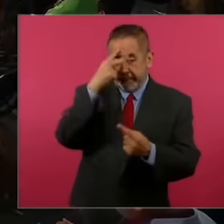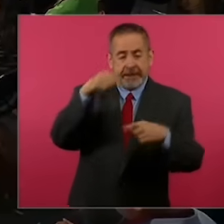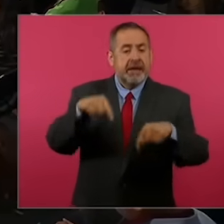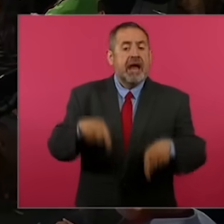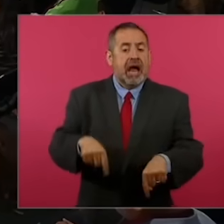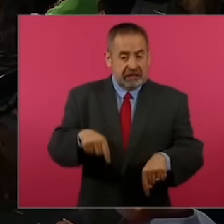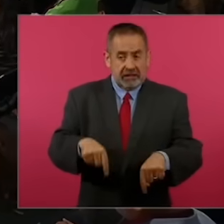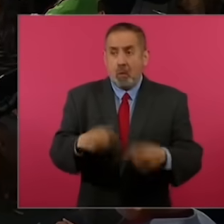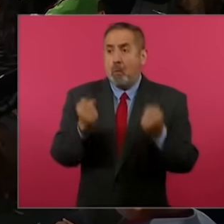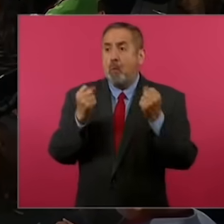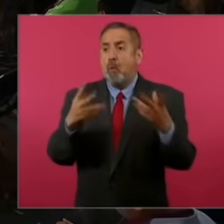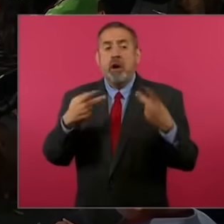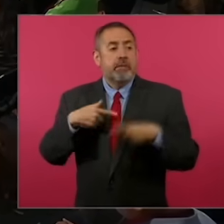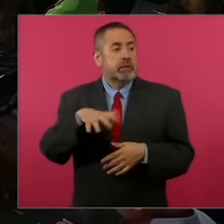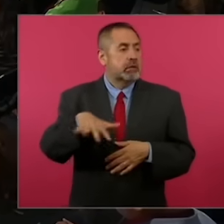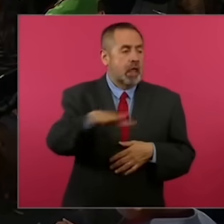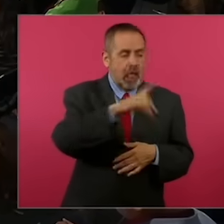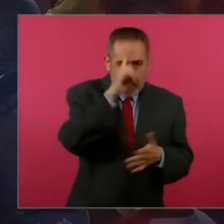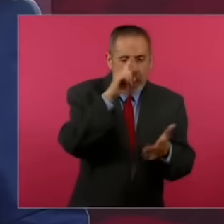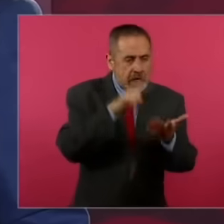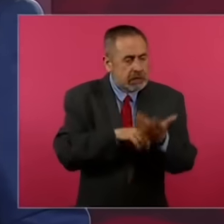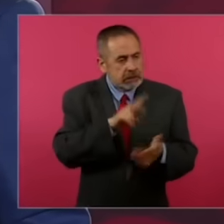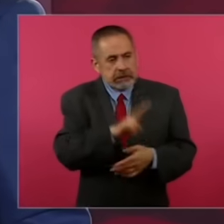en la Ciudad de México?